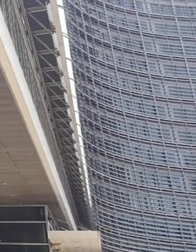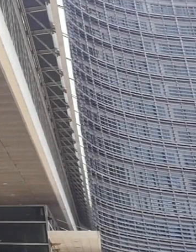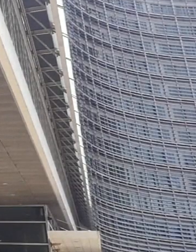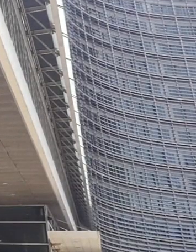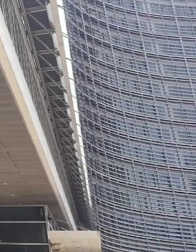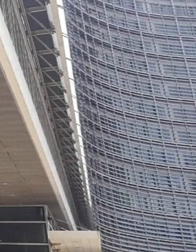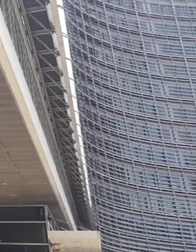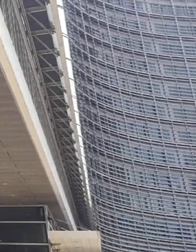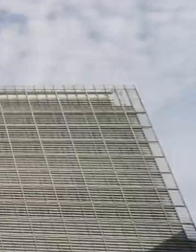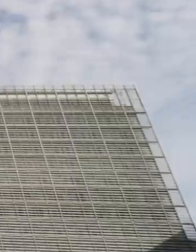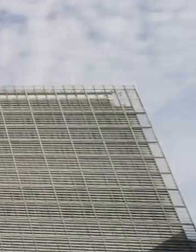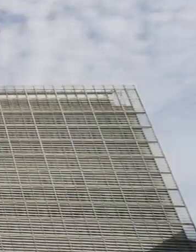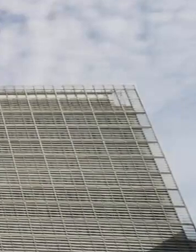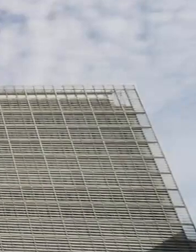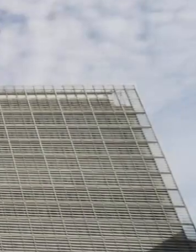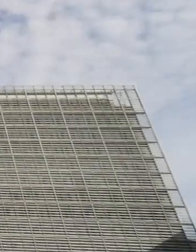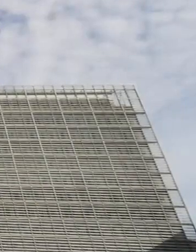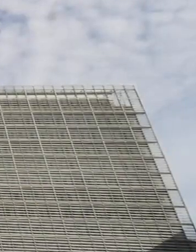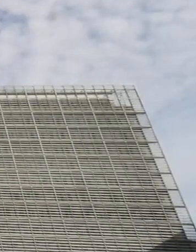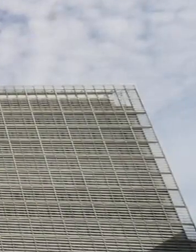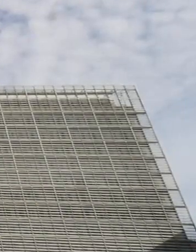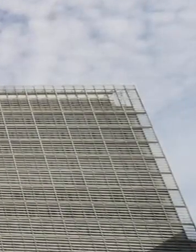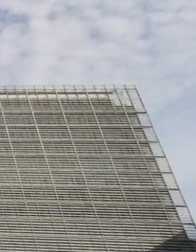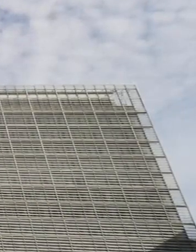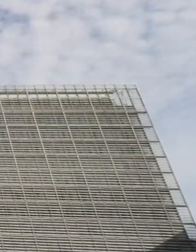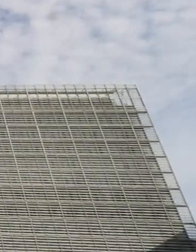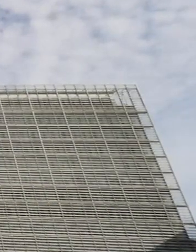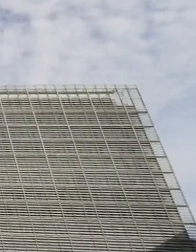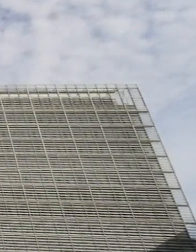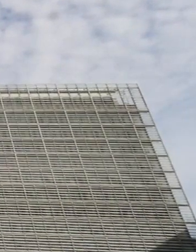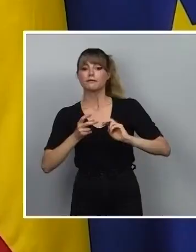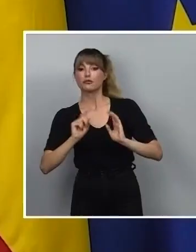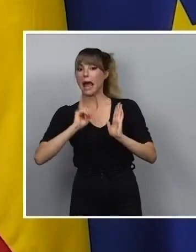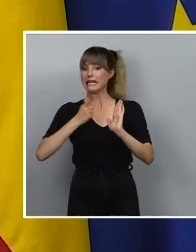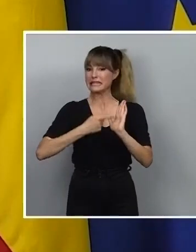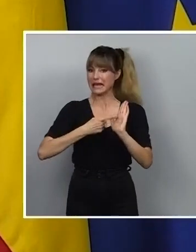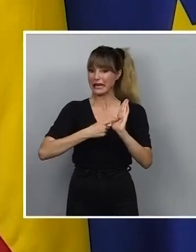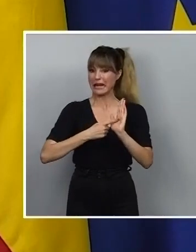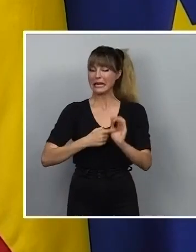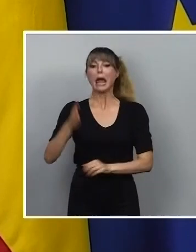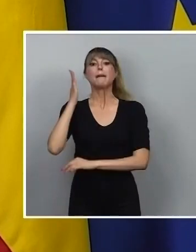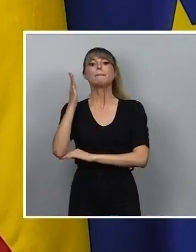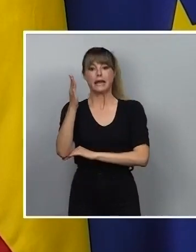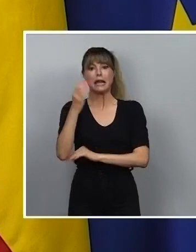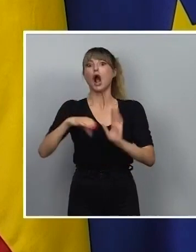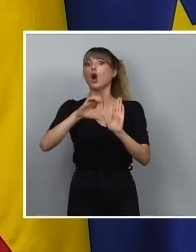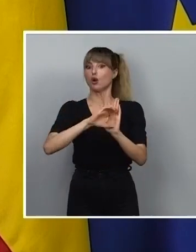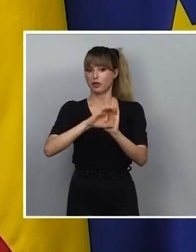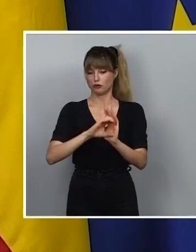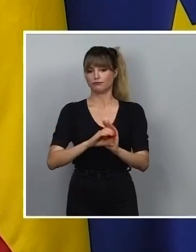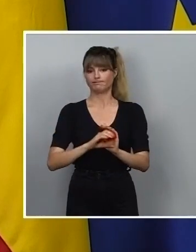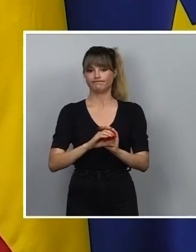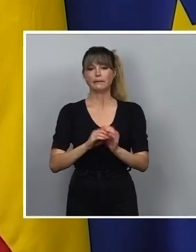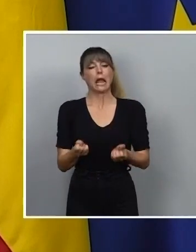adecuar el código penal español al derecho de la Unión Europea una reforma integral del Código Penal en el que trataremos los delitos de